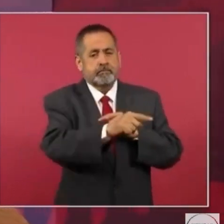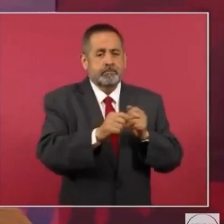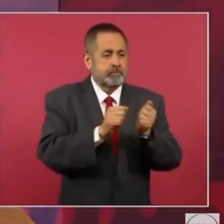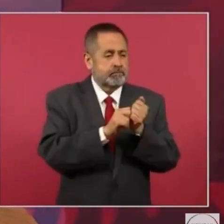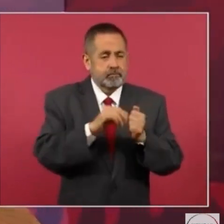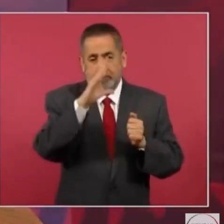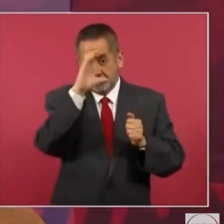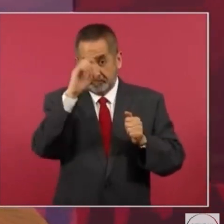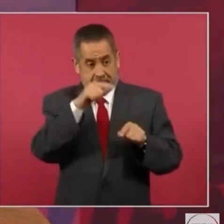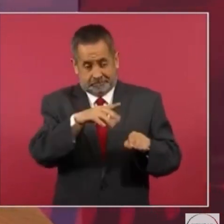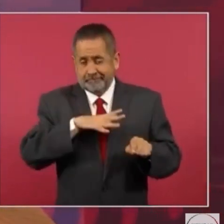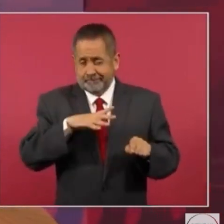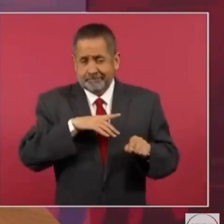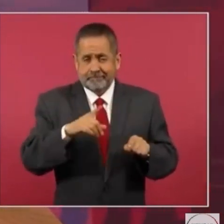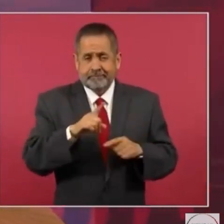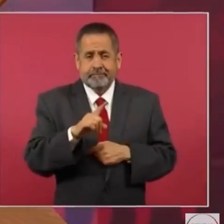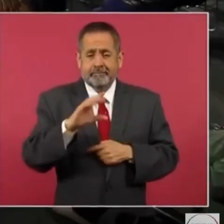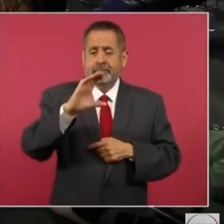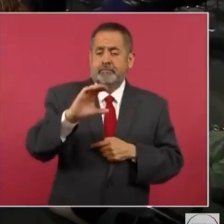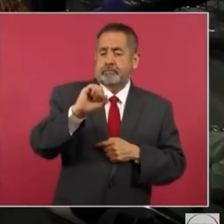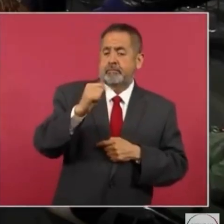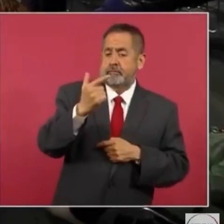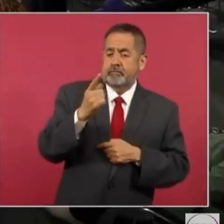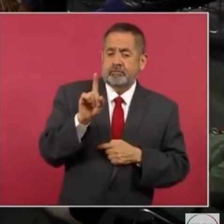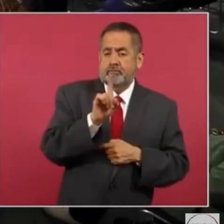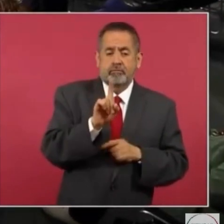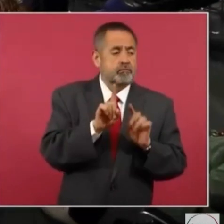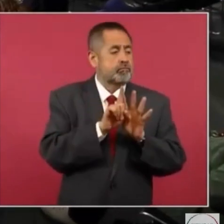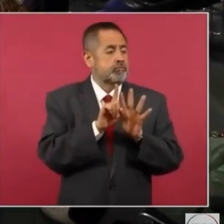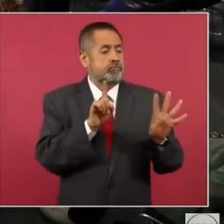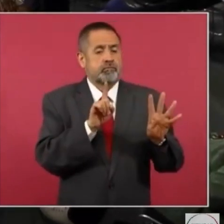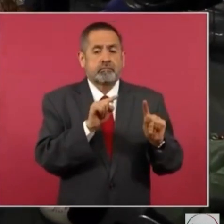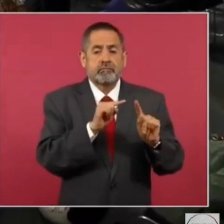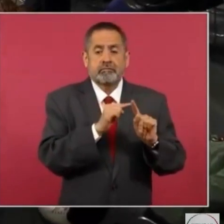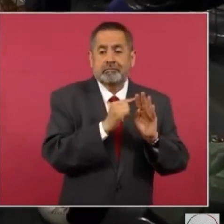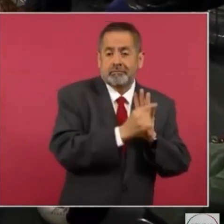fotos, Salinas y los intelectuales.